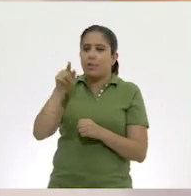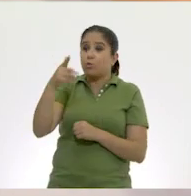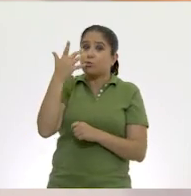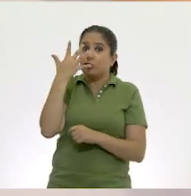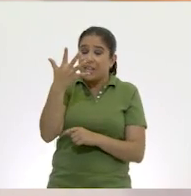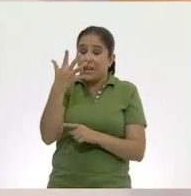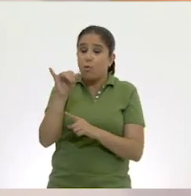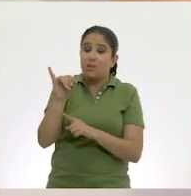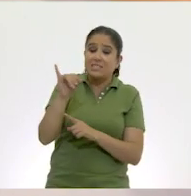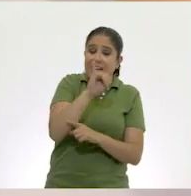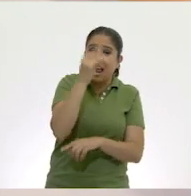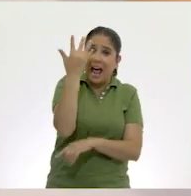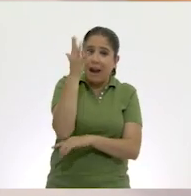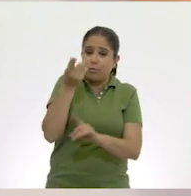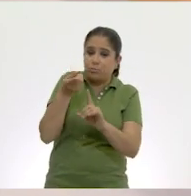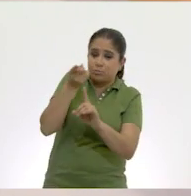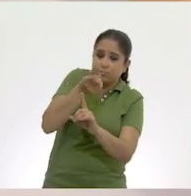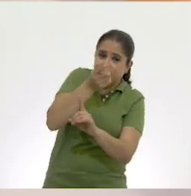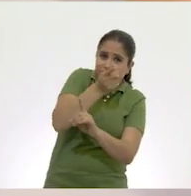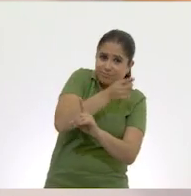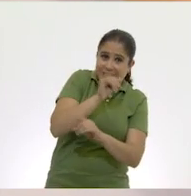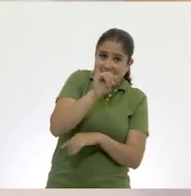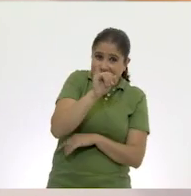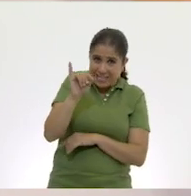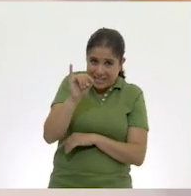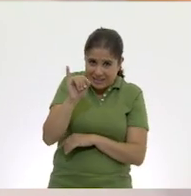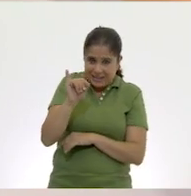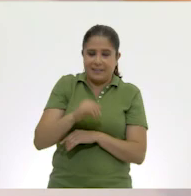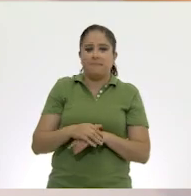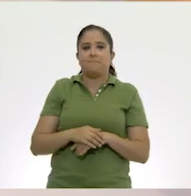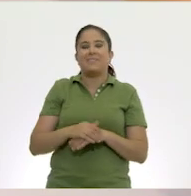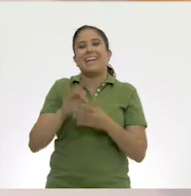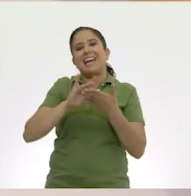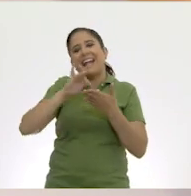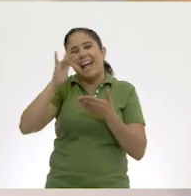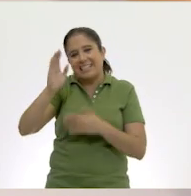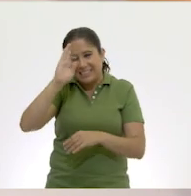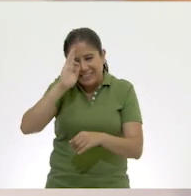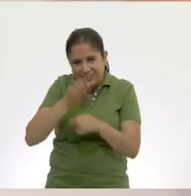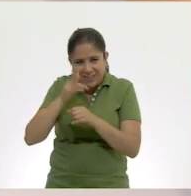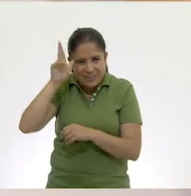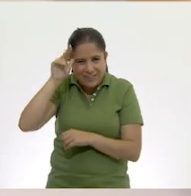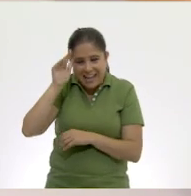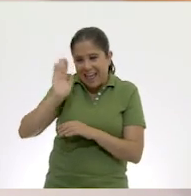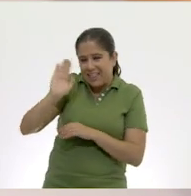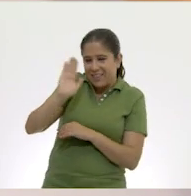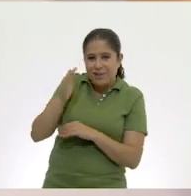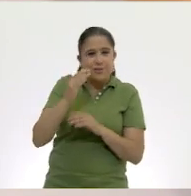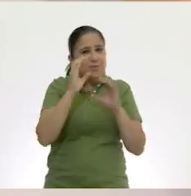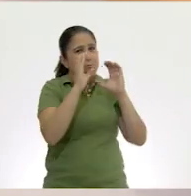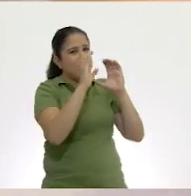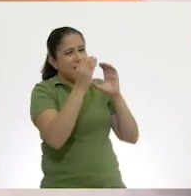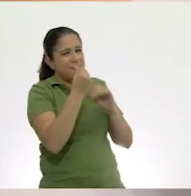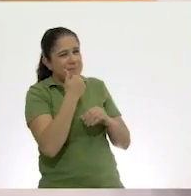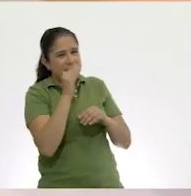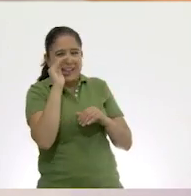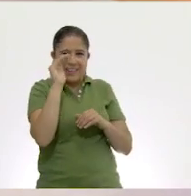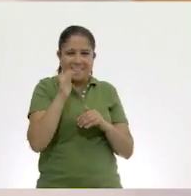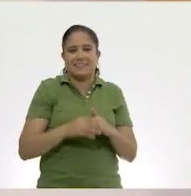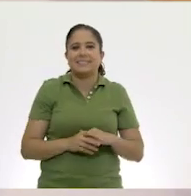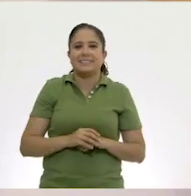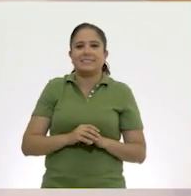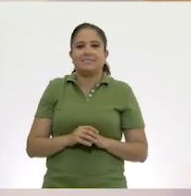árboles a tu izquierda gracias señorita liebre que esté muy bien hasta luego cuídate mucho